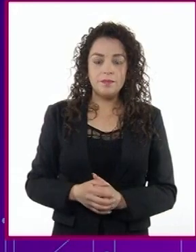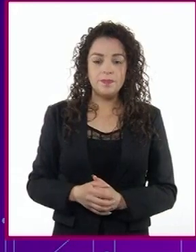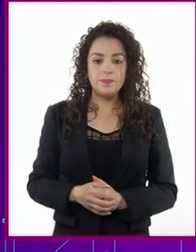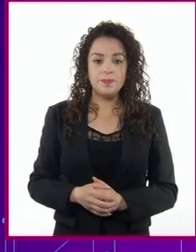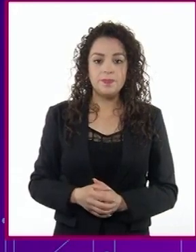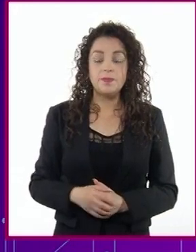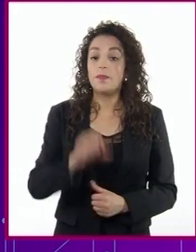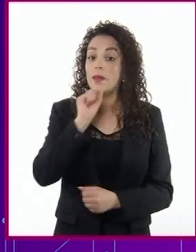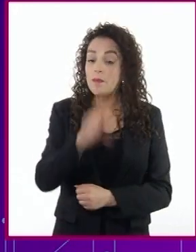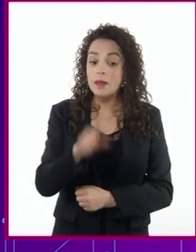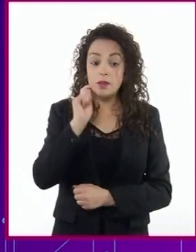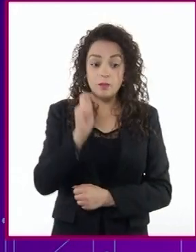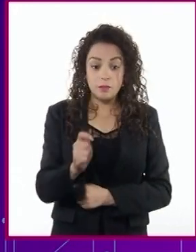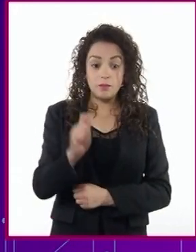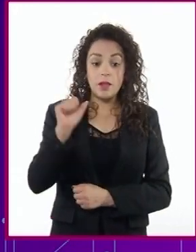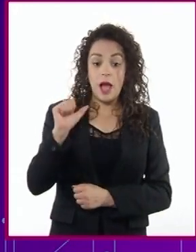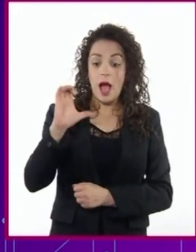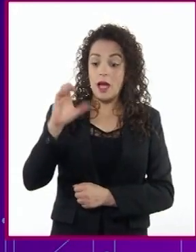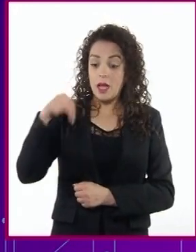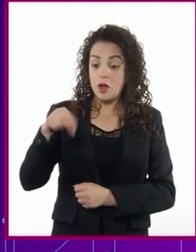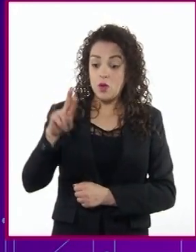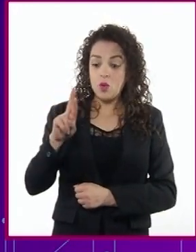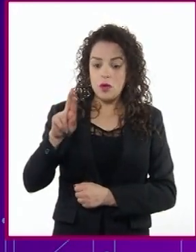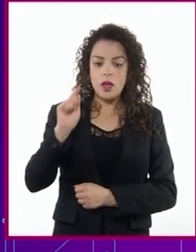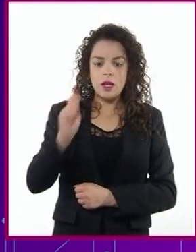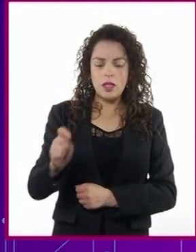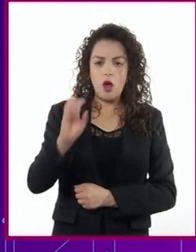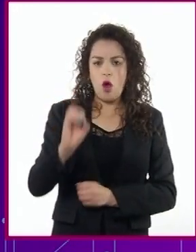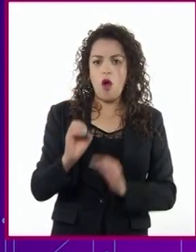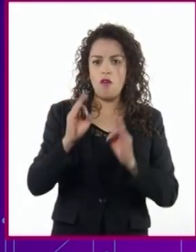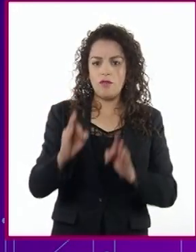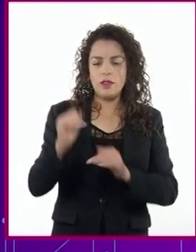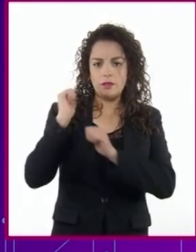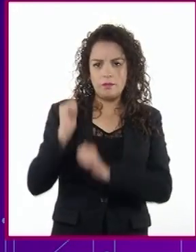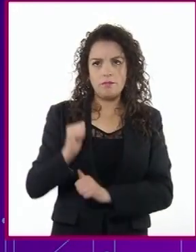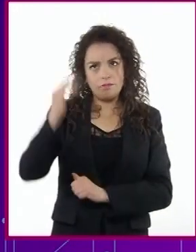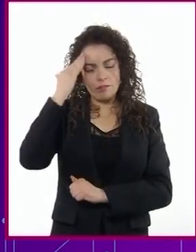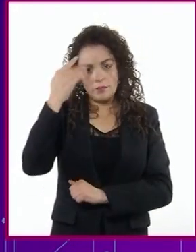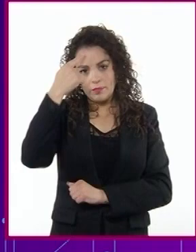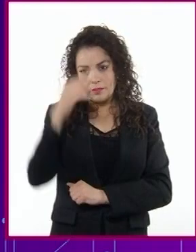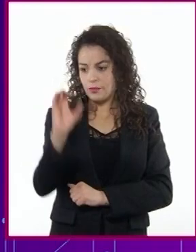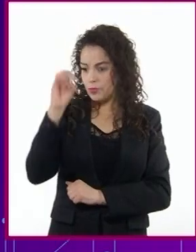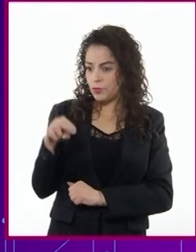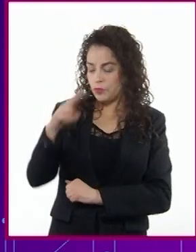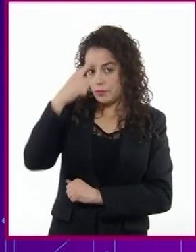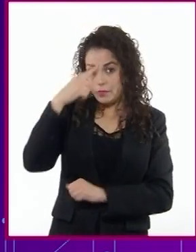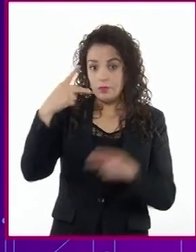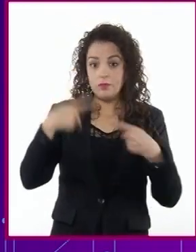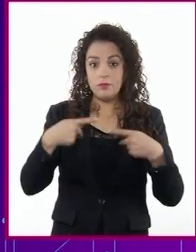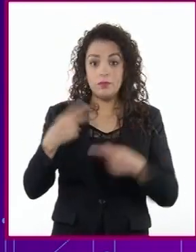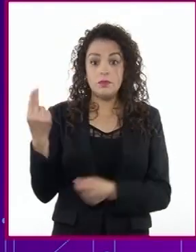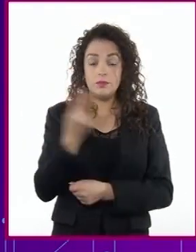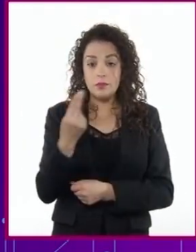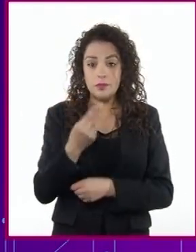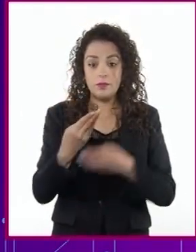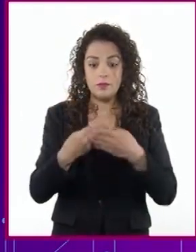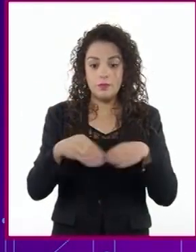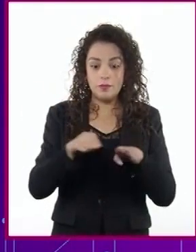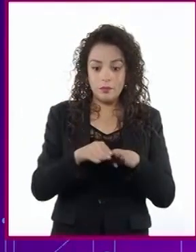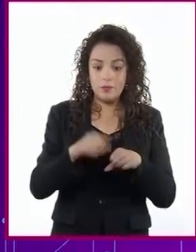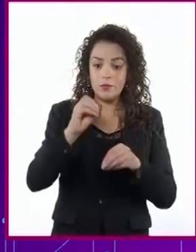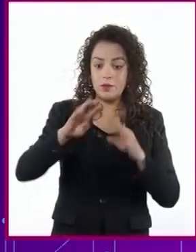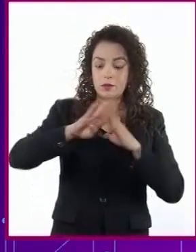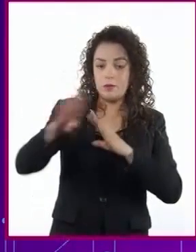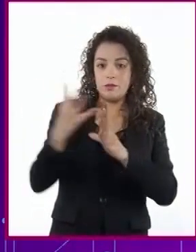También se creó la ACNUR, la Oficina del Alto Comisionado de las Naciones Unidas para los Refugiados, que se planteó el objetivo